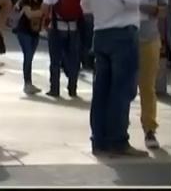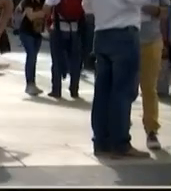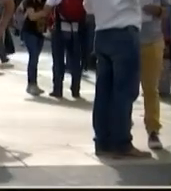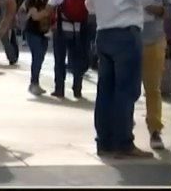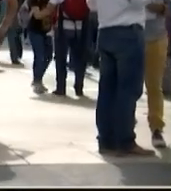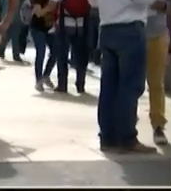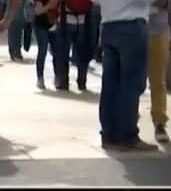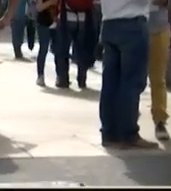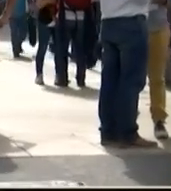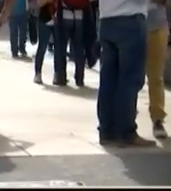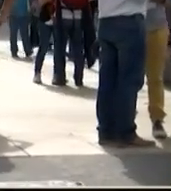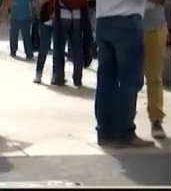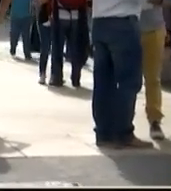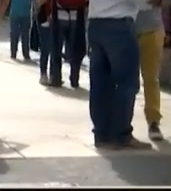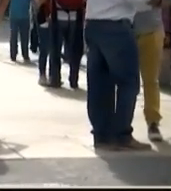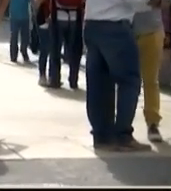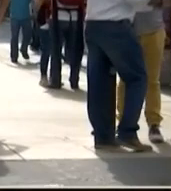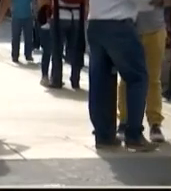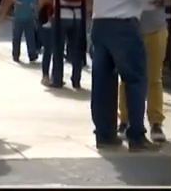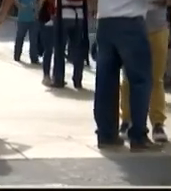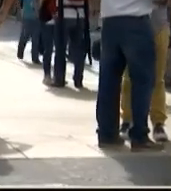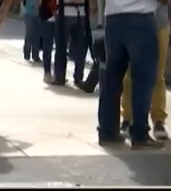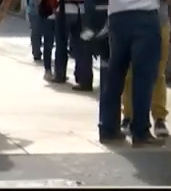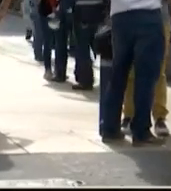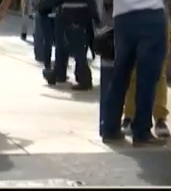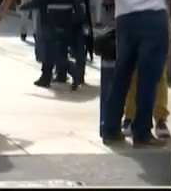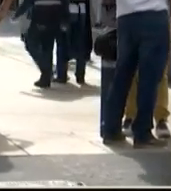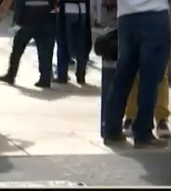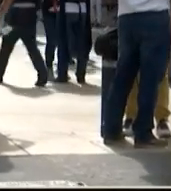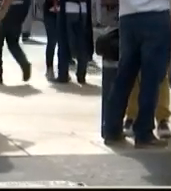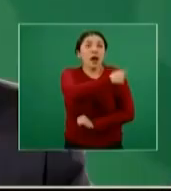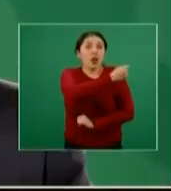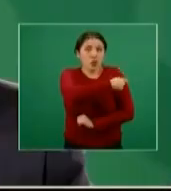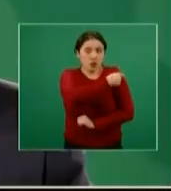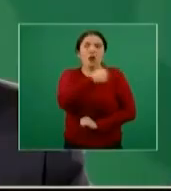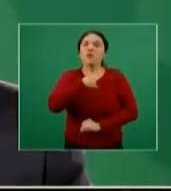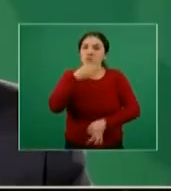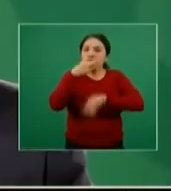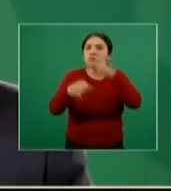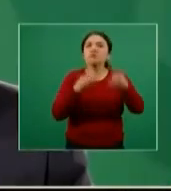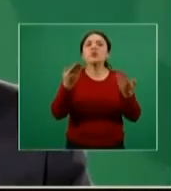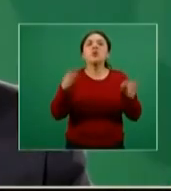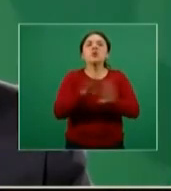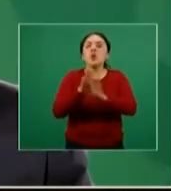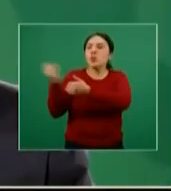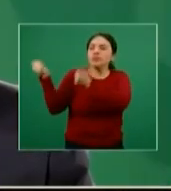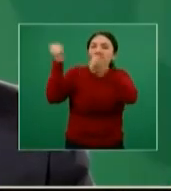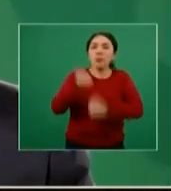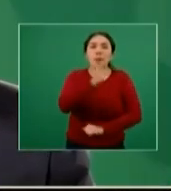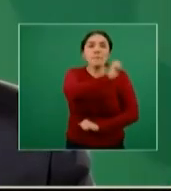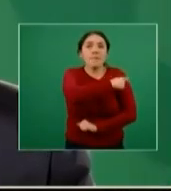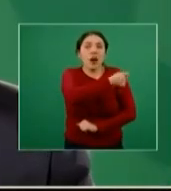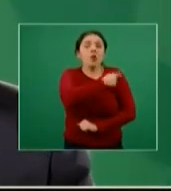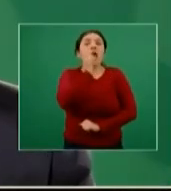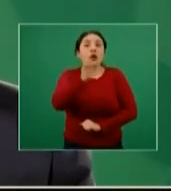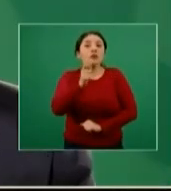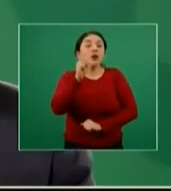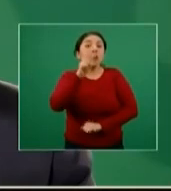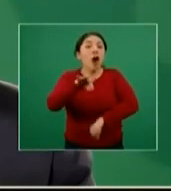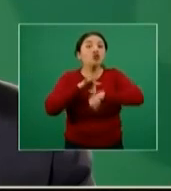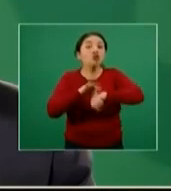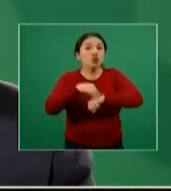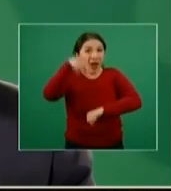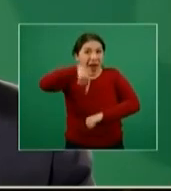señor subsecretario, use usted el cubrebocas. Y las actividades ya no cerrarán por las implicaciones económicas que esto traería, por supuesto,